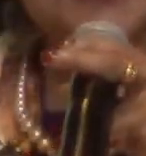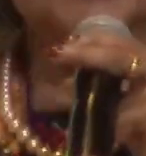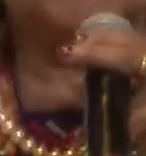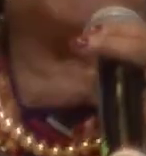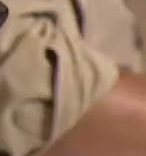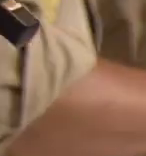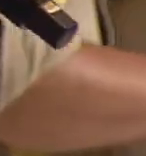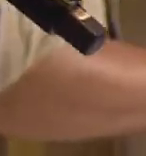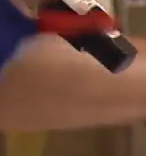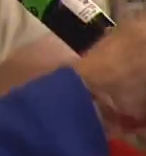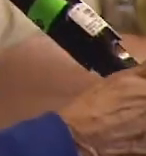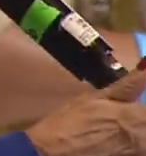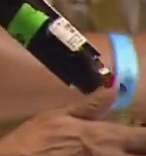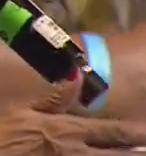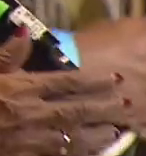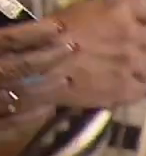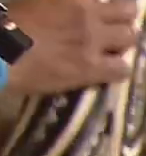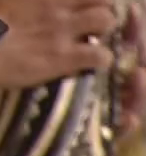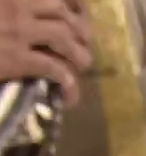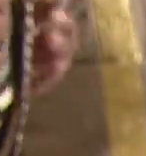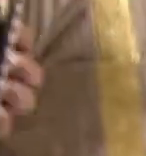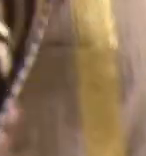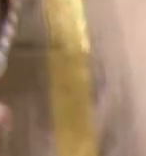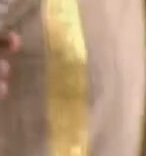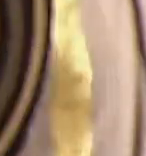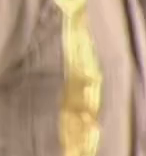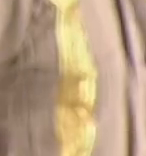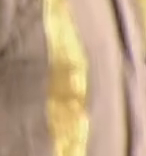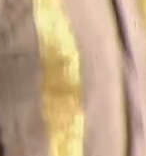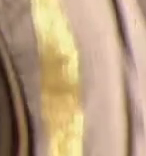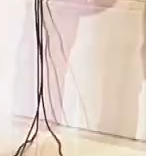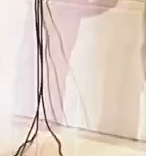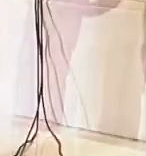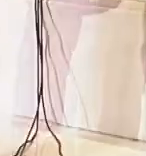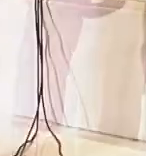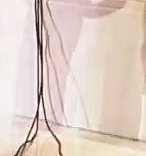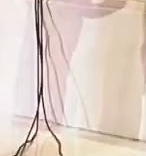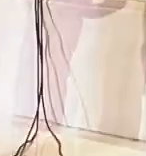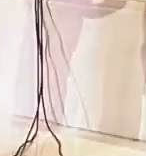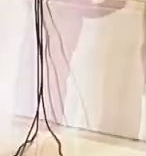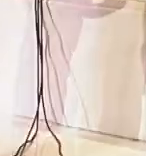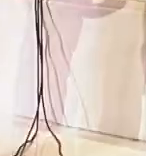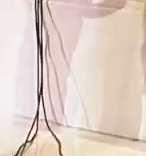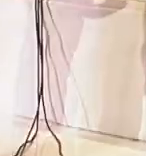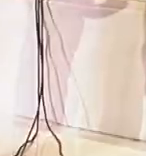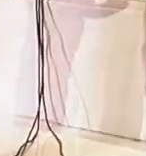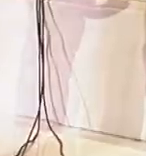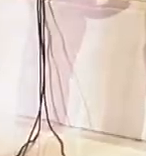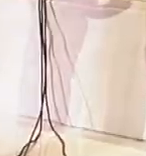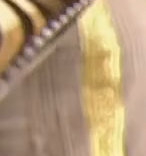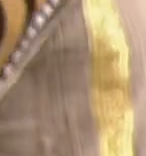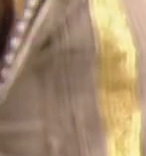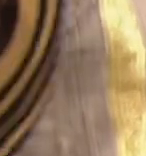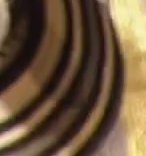Y los que también manejan el sonido, Juan David, que debe estar por allí, a